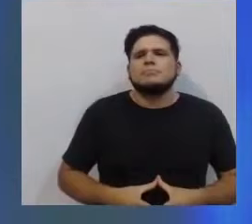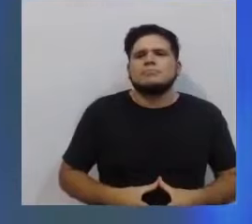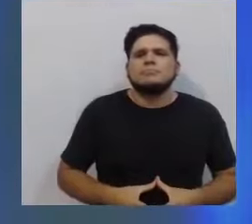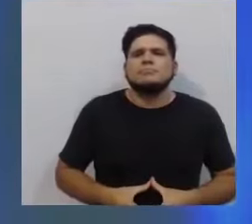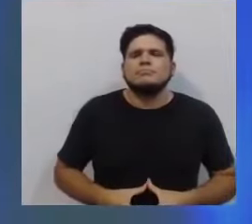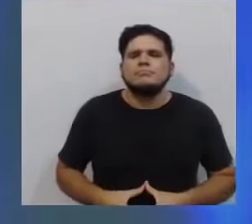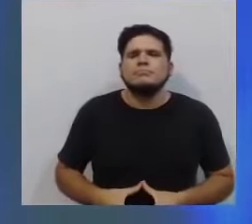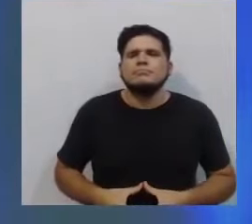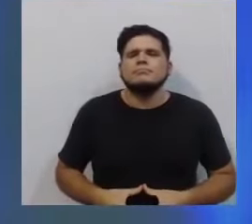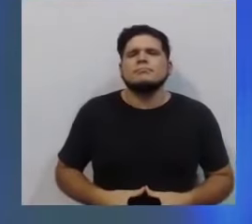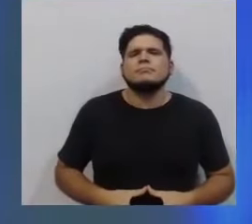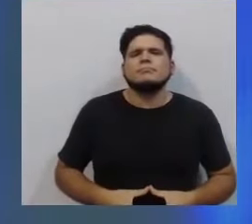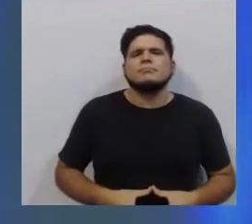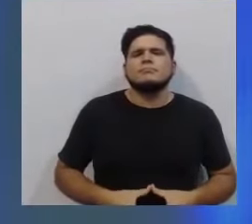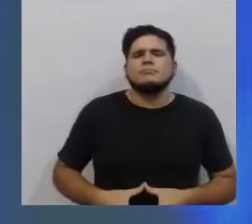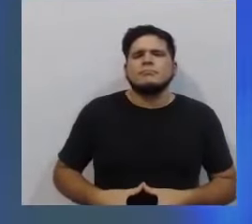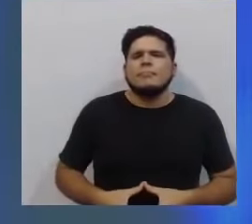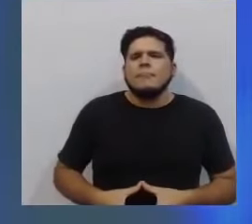le estoy consultando ahora